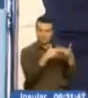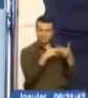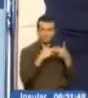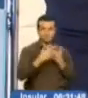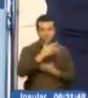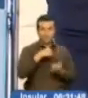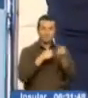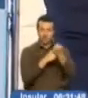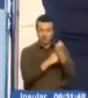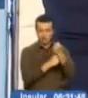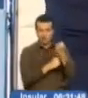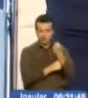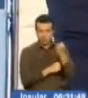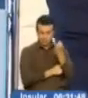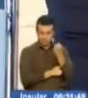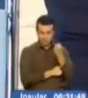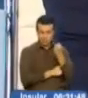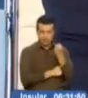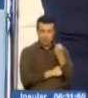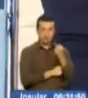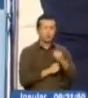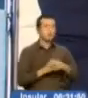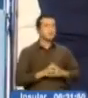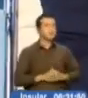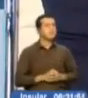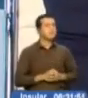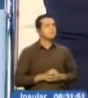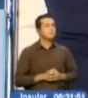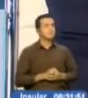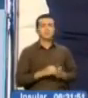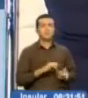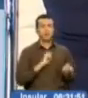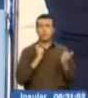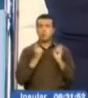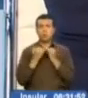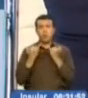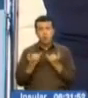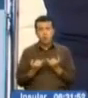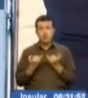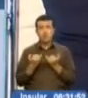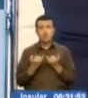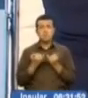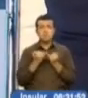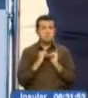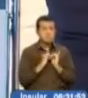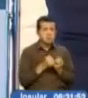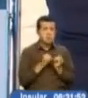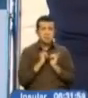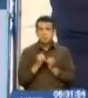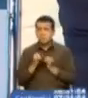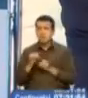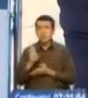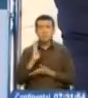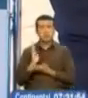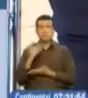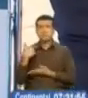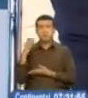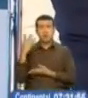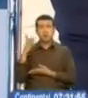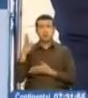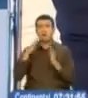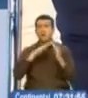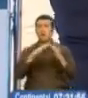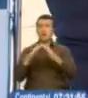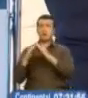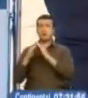del fortalecimiento de ese tejido. Hoy nos hemos convertido en individualistas, ya no existen los barrios, existen las urbanizaciones